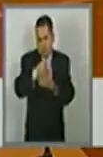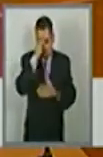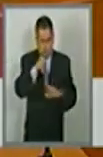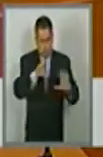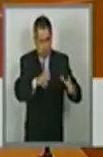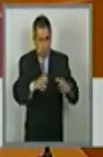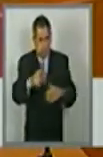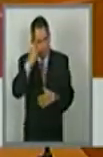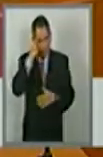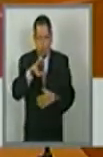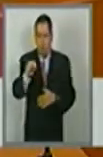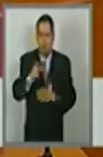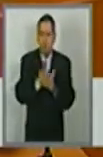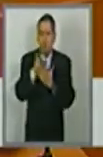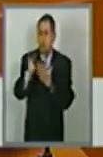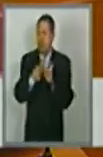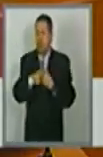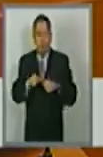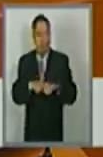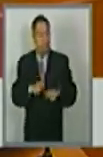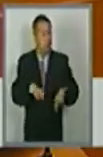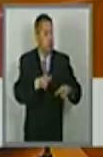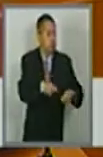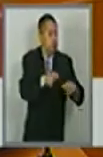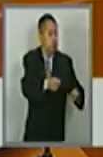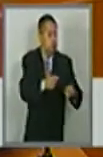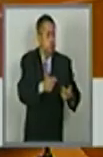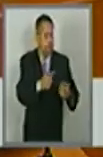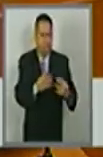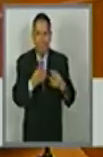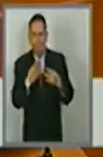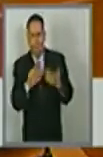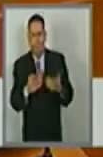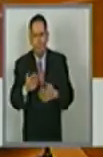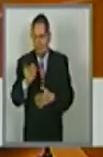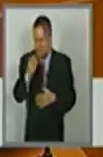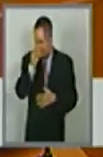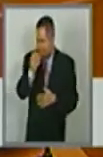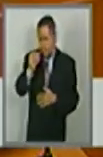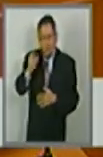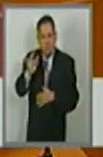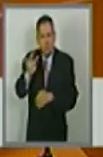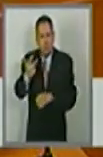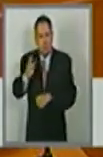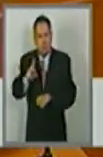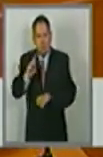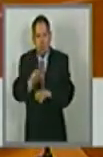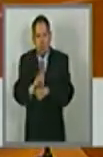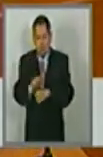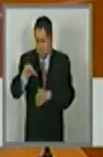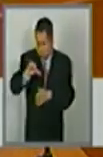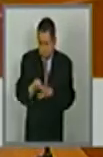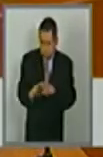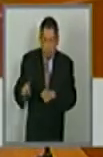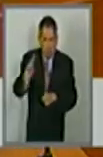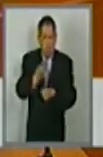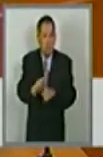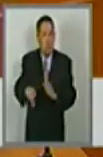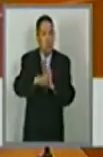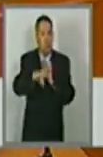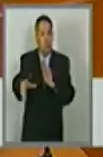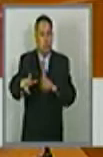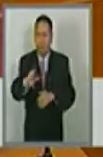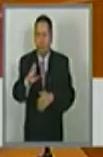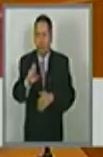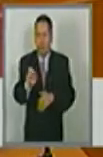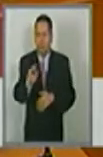se abstuvieran de usar programas sociales. Eso fue hace 8 días. El día de hoy, el periódico